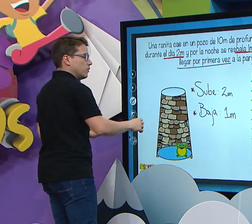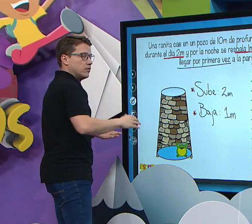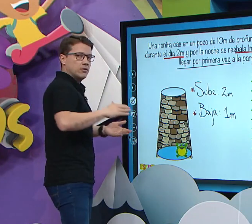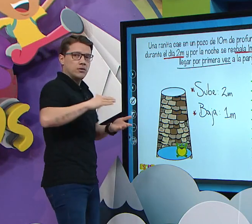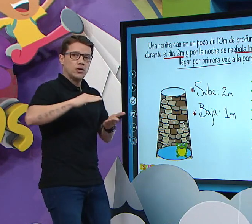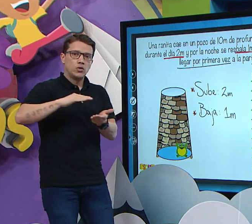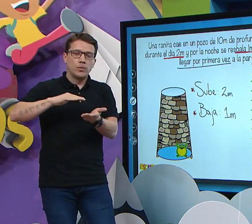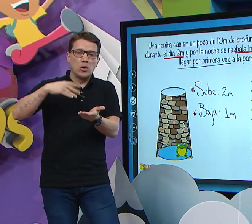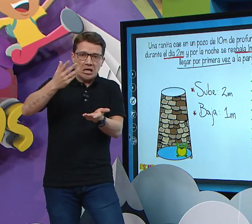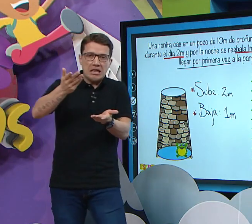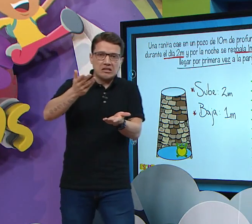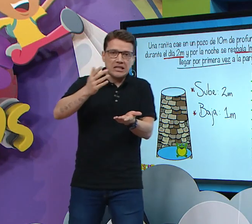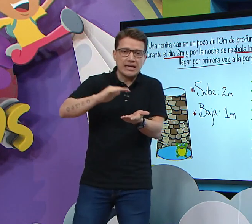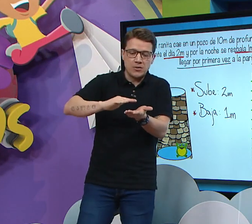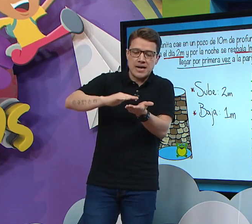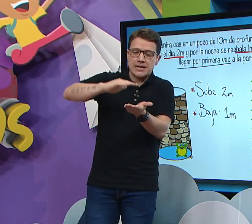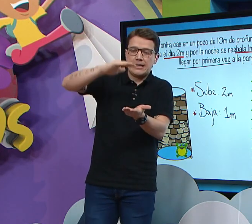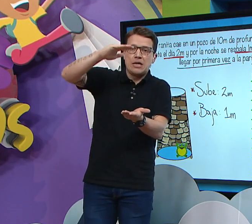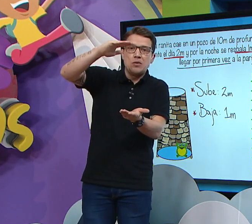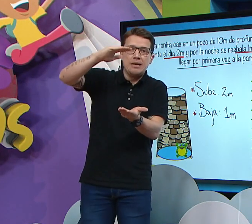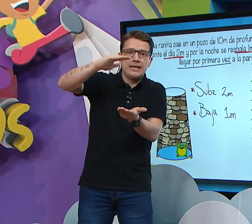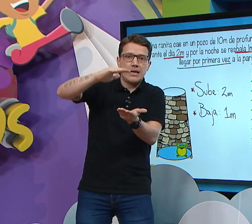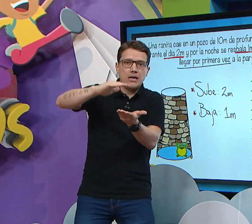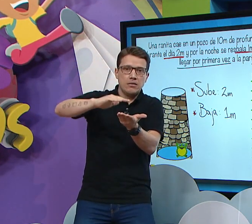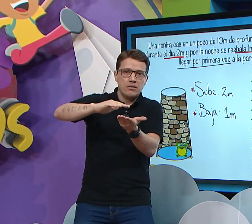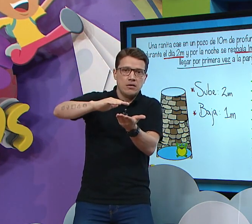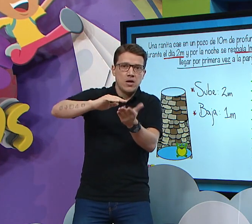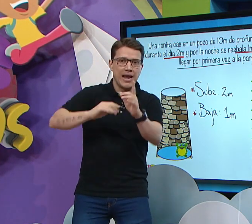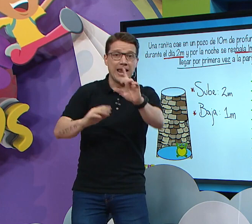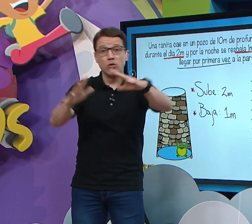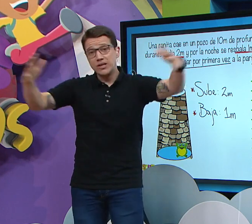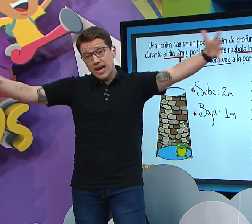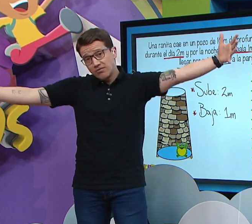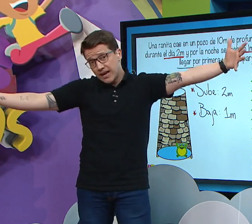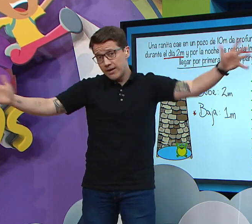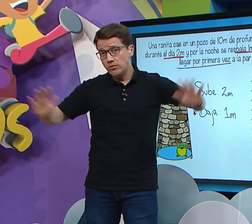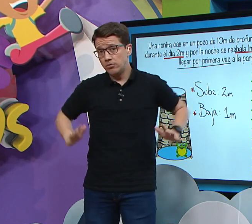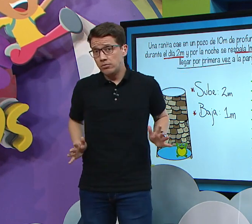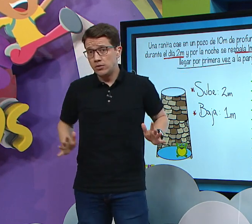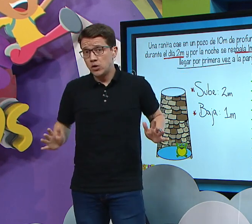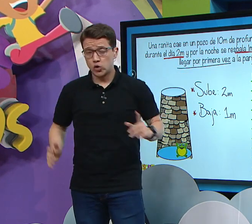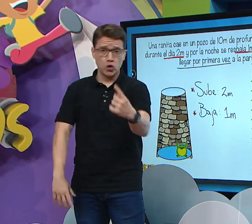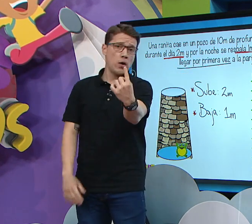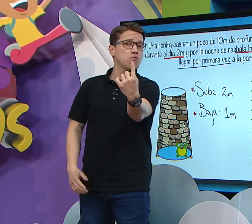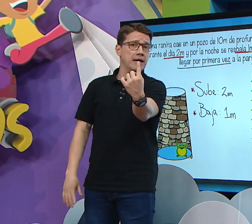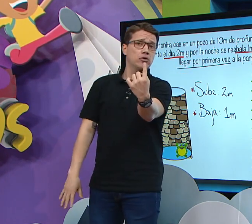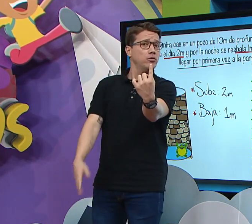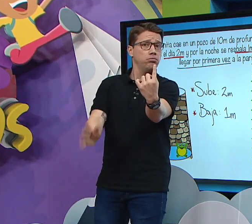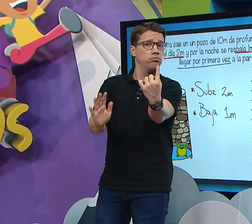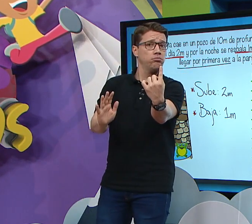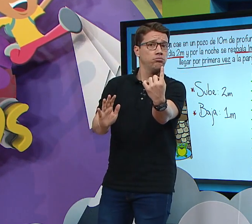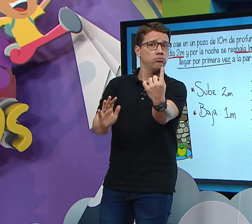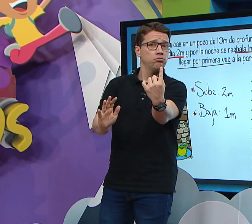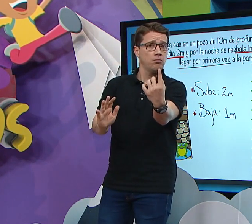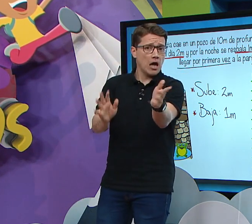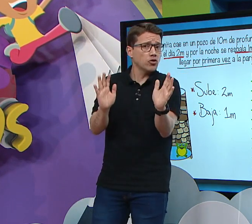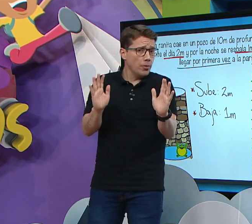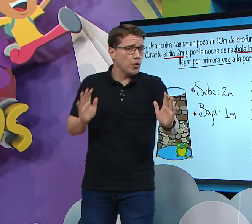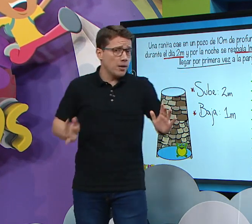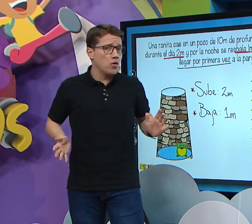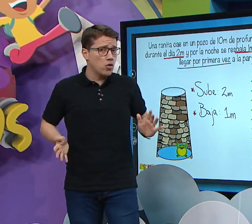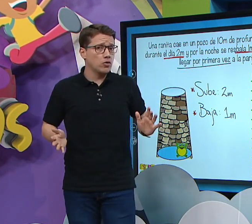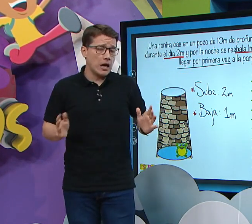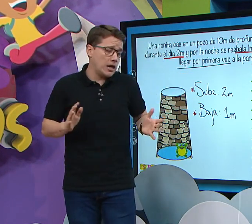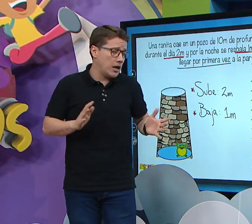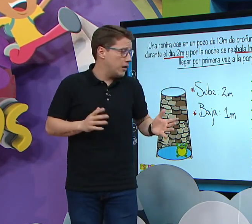1 metro, tú podrías decir que en una recta numérica, en un día entero, sube 1 metro. A eso